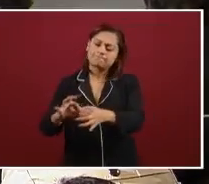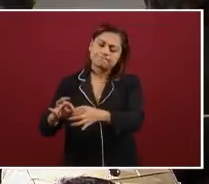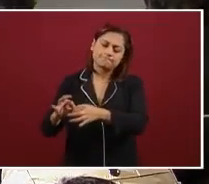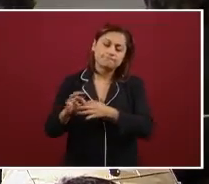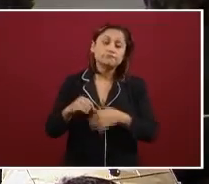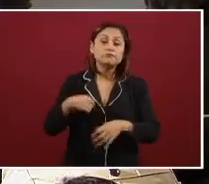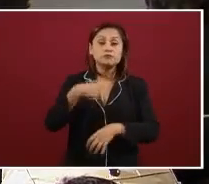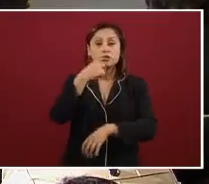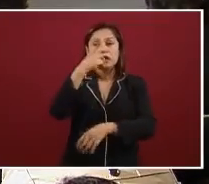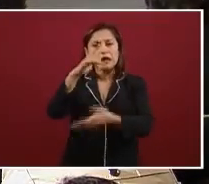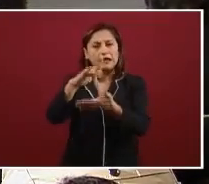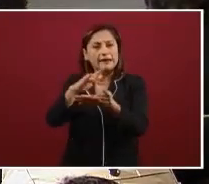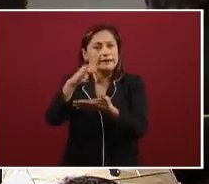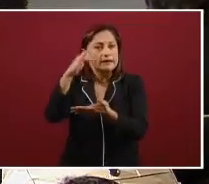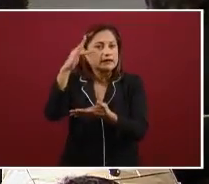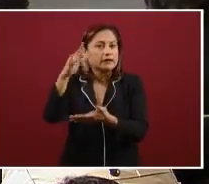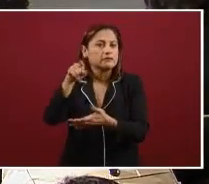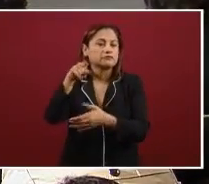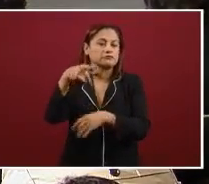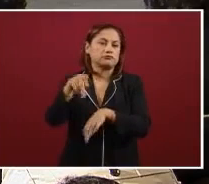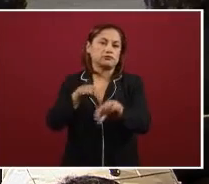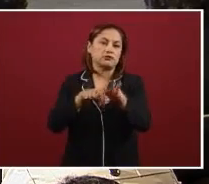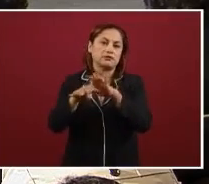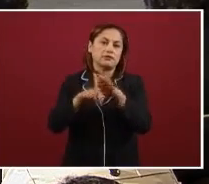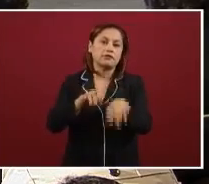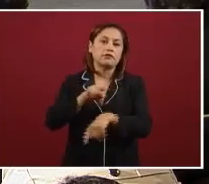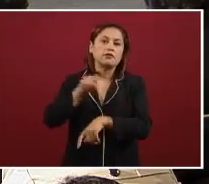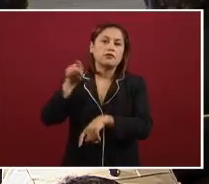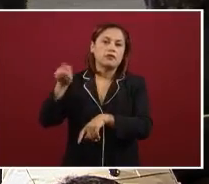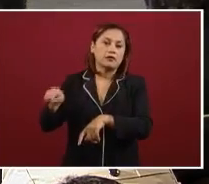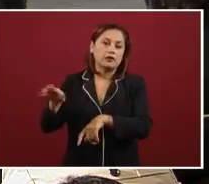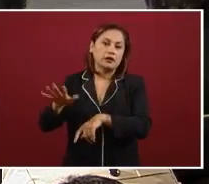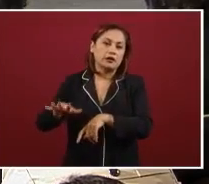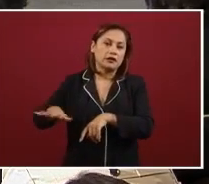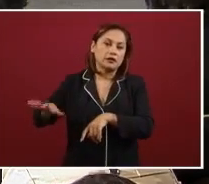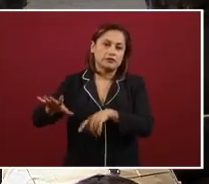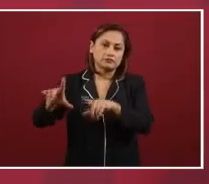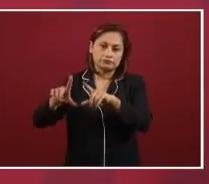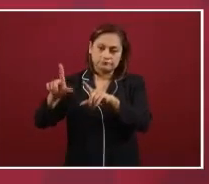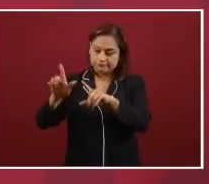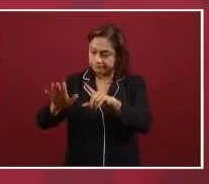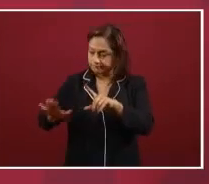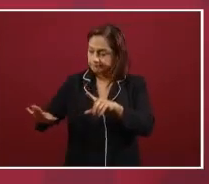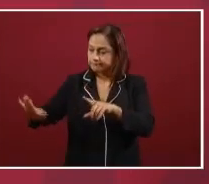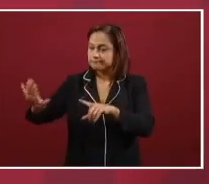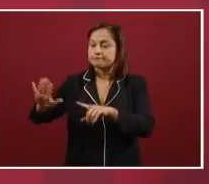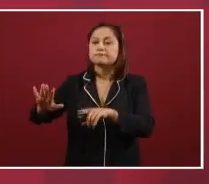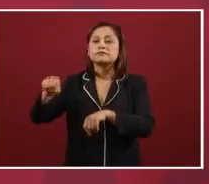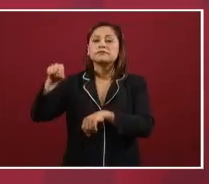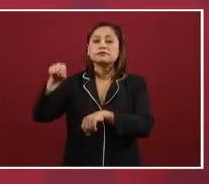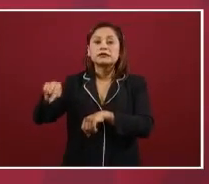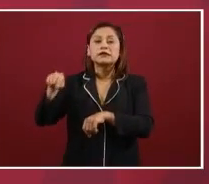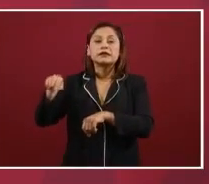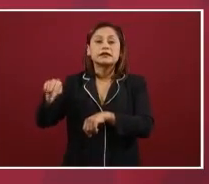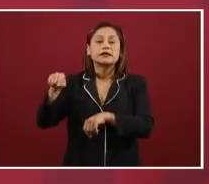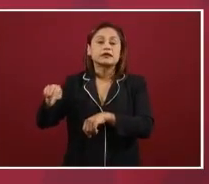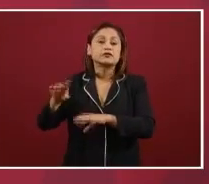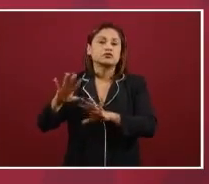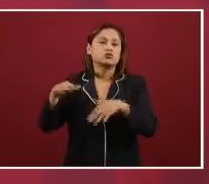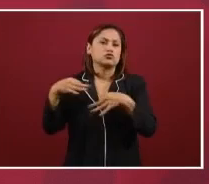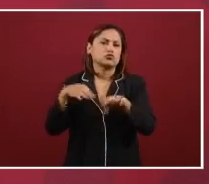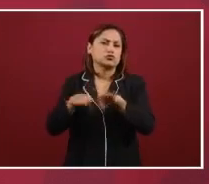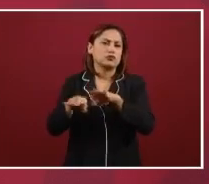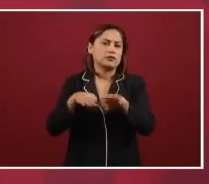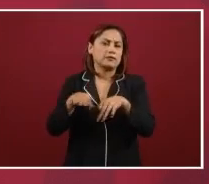está haciendo allá en el área de la península, donde han tenido ellos una labor mucho, muy